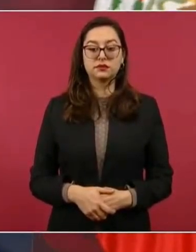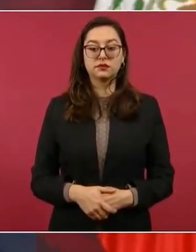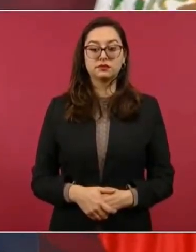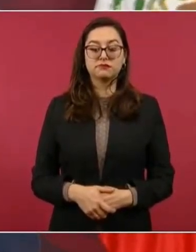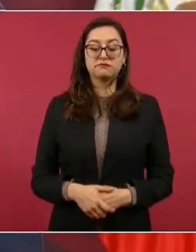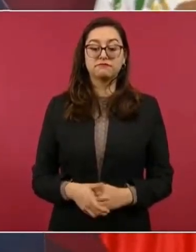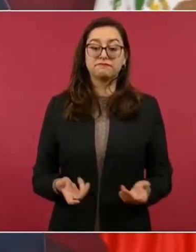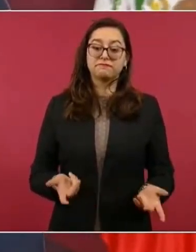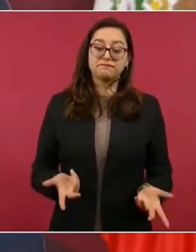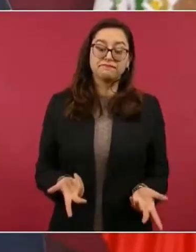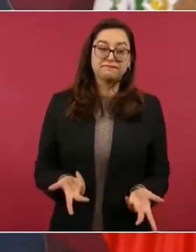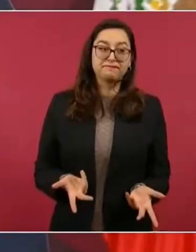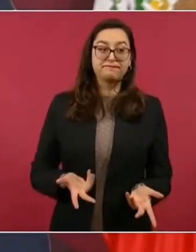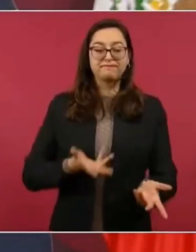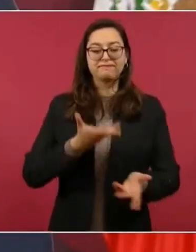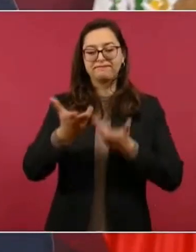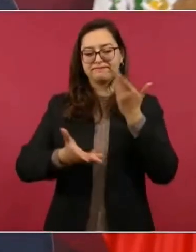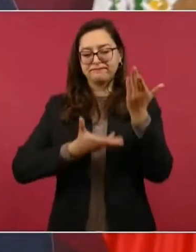fina,